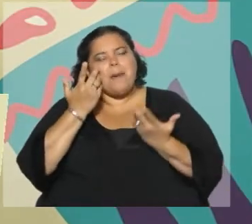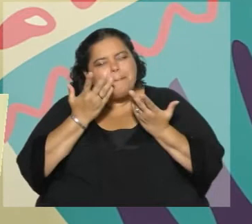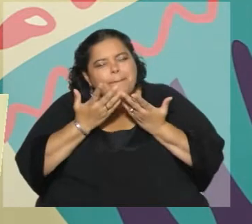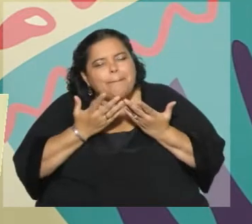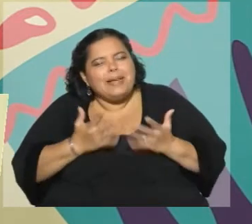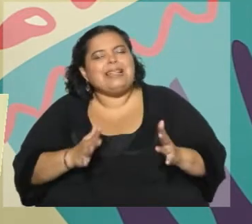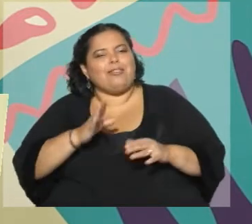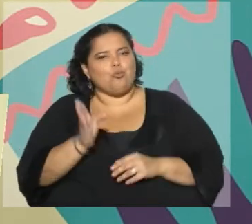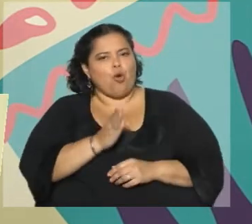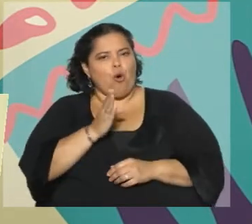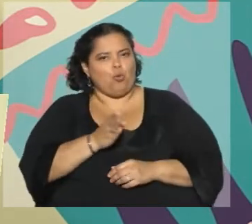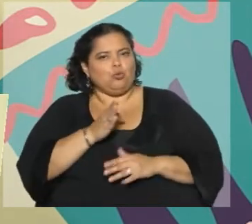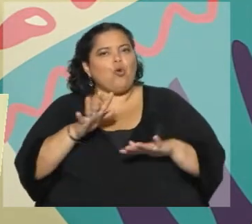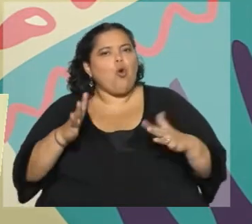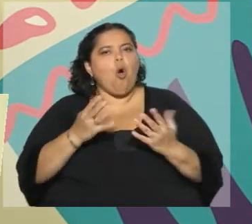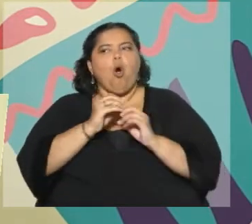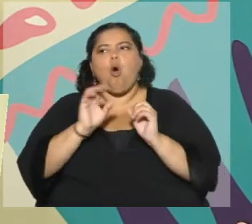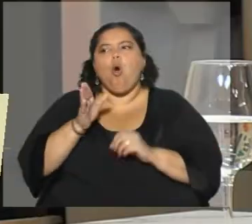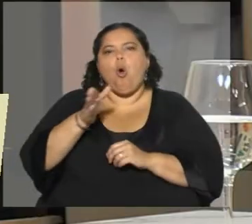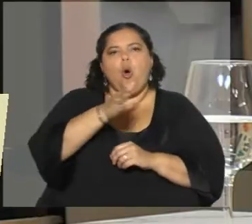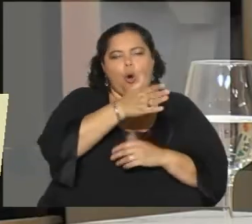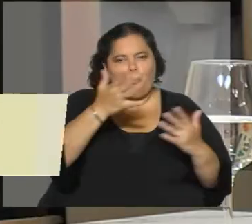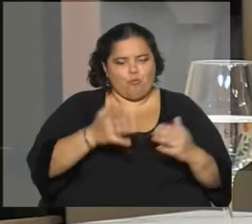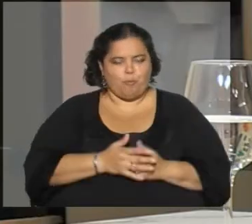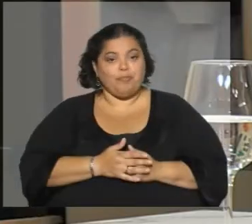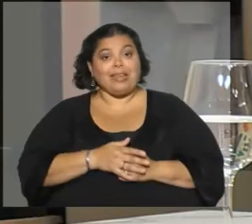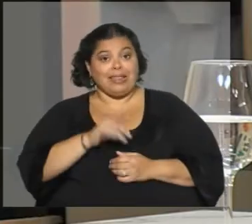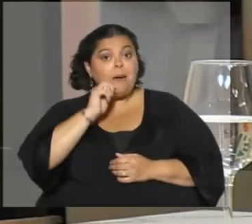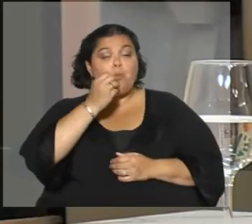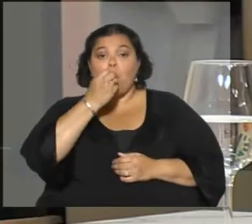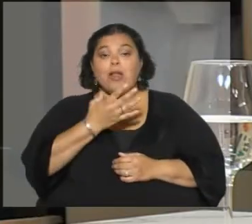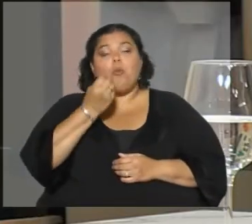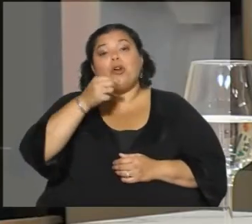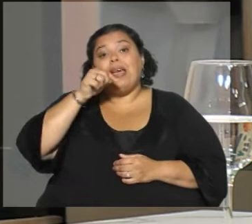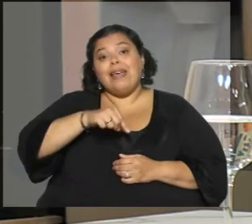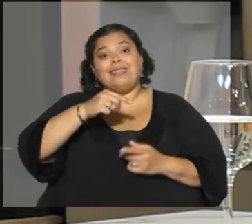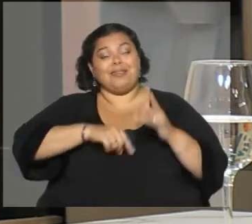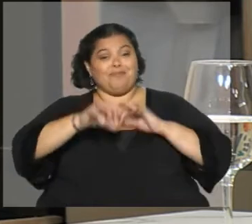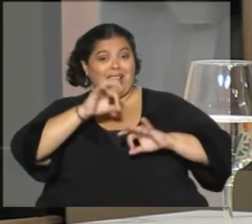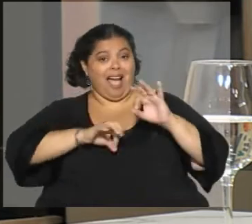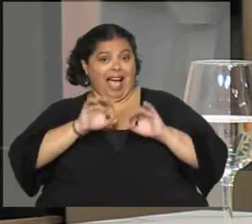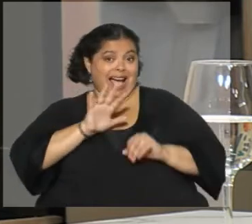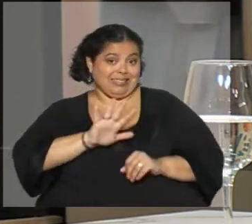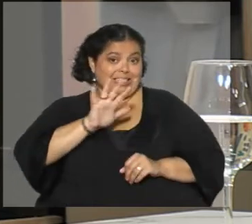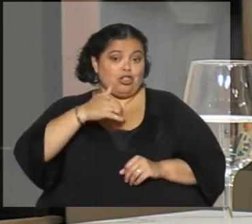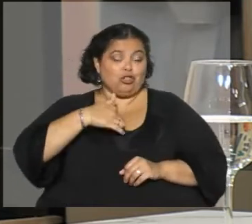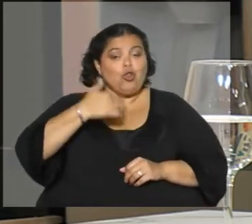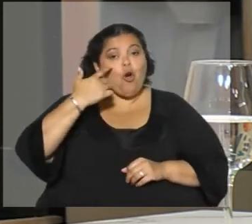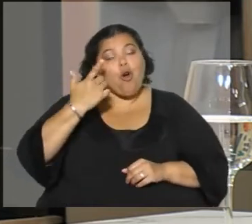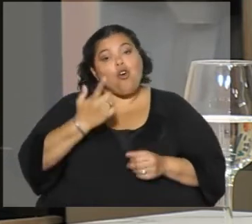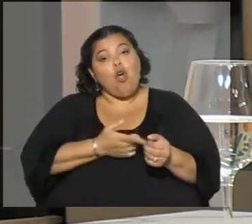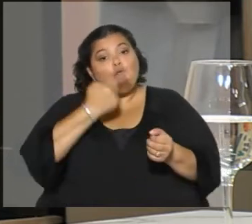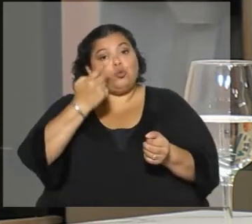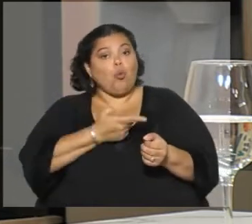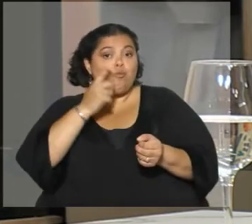producción y esto para ver dónde puede ser etcétera esta edición porque estas ofertas son muy lindas uno está costumbre a ver este tipo de